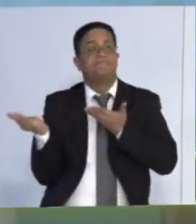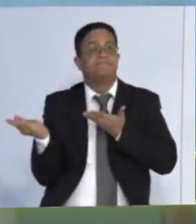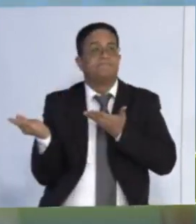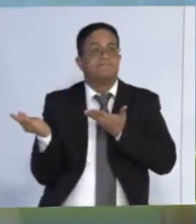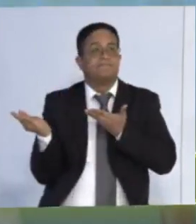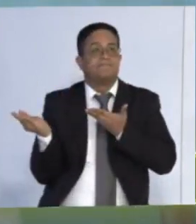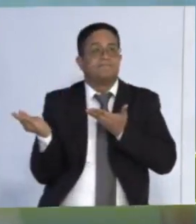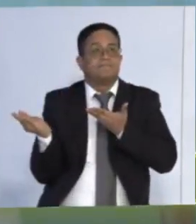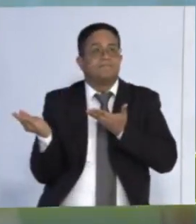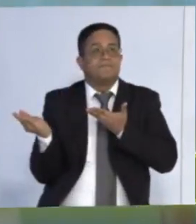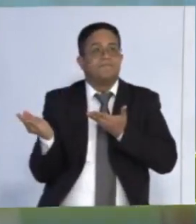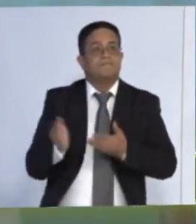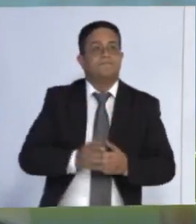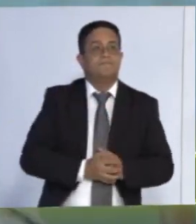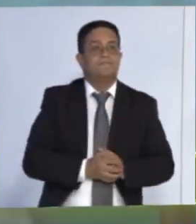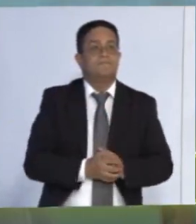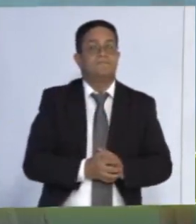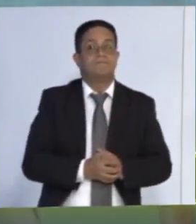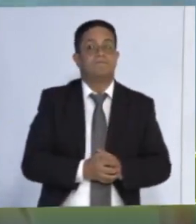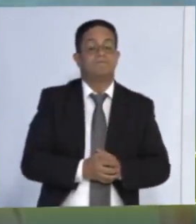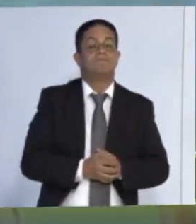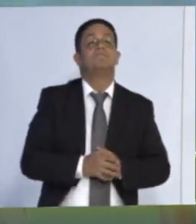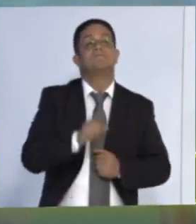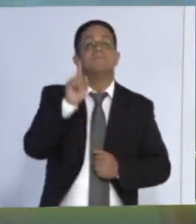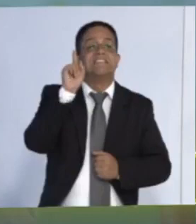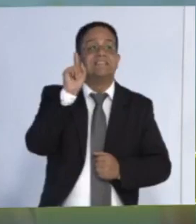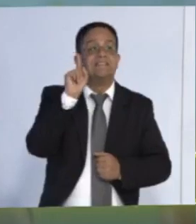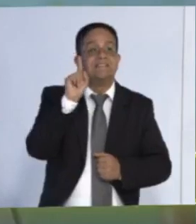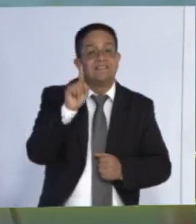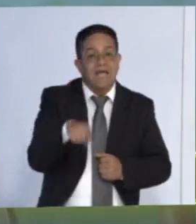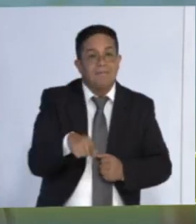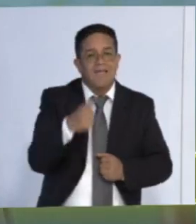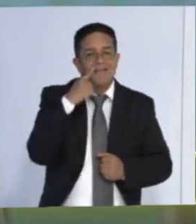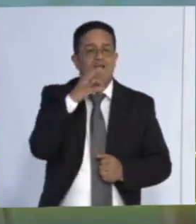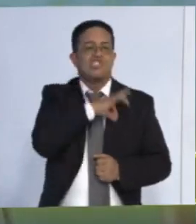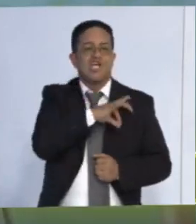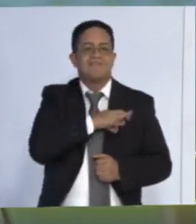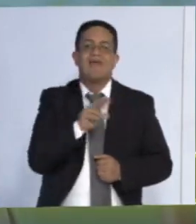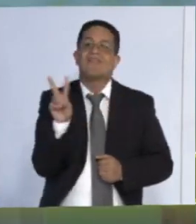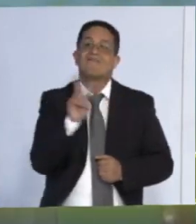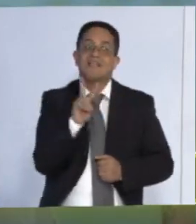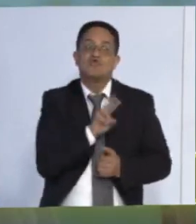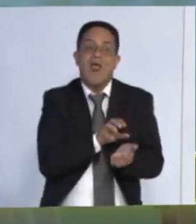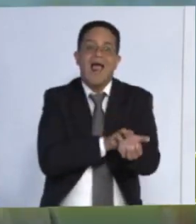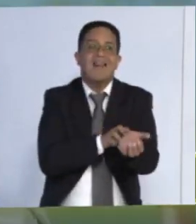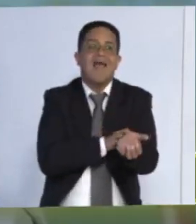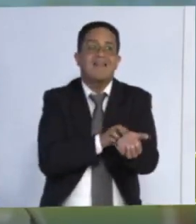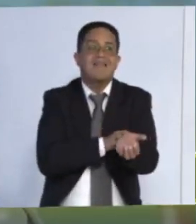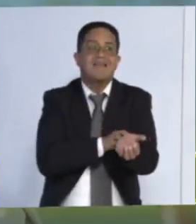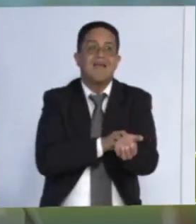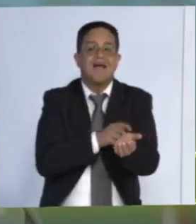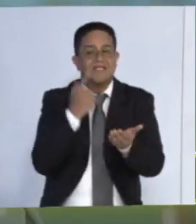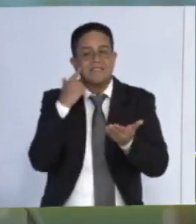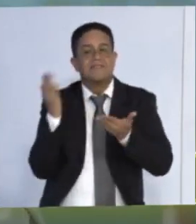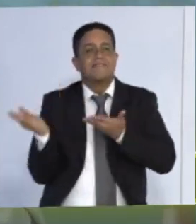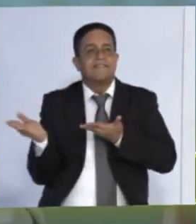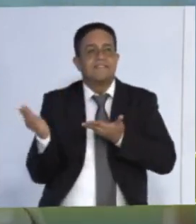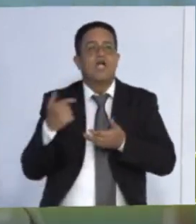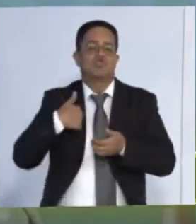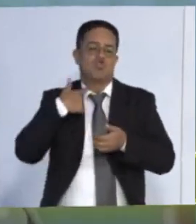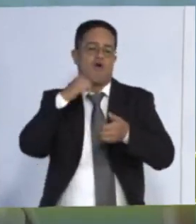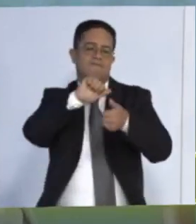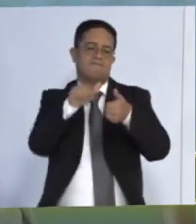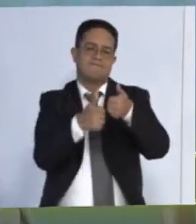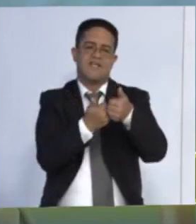idit1, perdón, id1. Y por supuesto también en las redes de la Sociedad Venezolana de Alergia, Asma e Inmunología, que actualmente soy el vicepresidente,